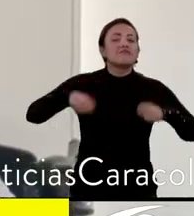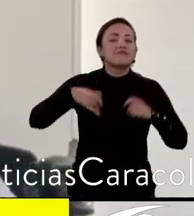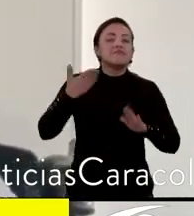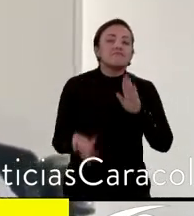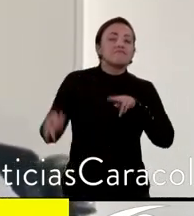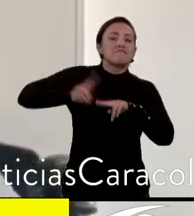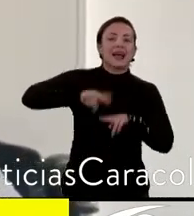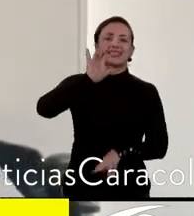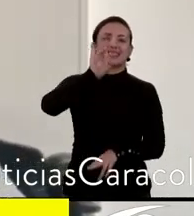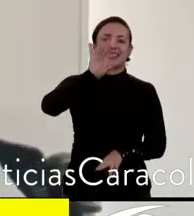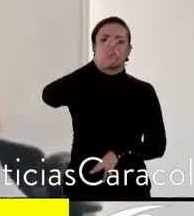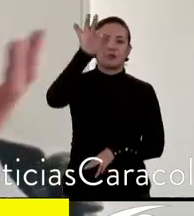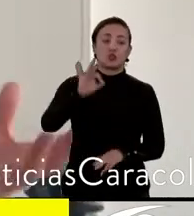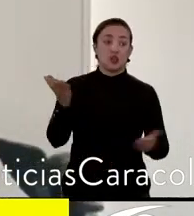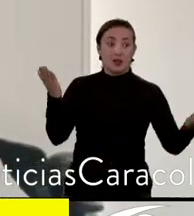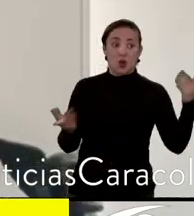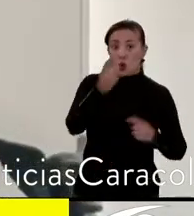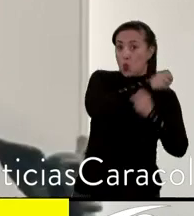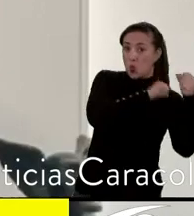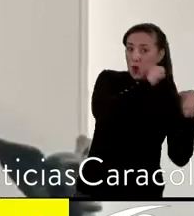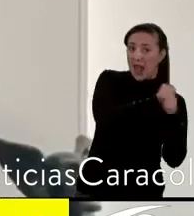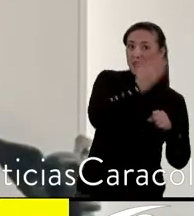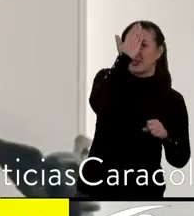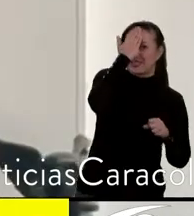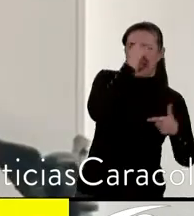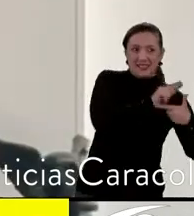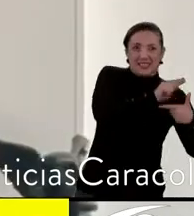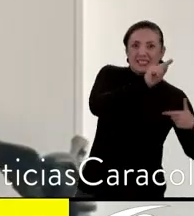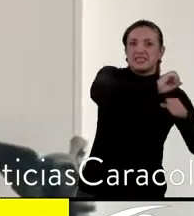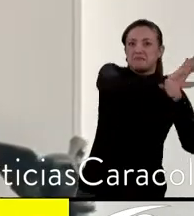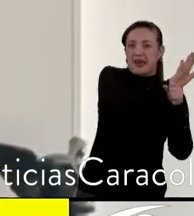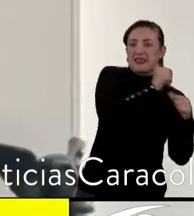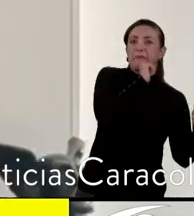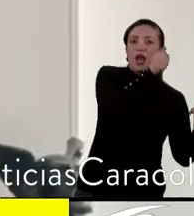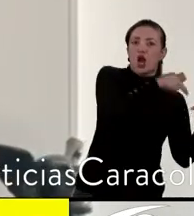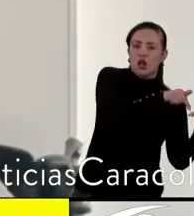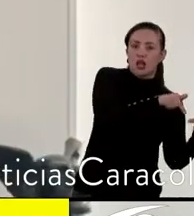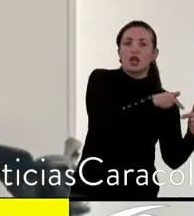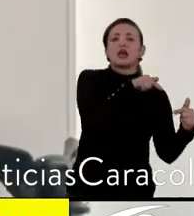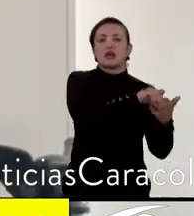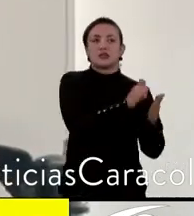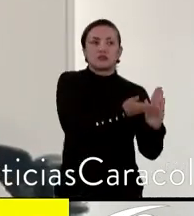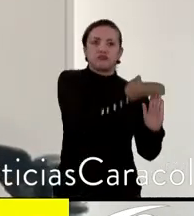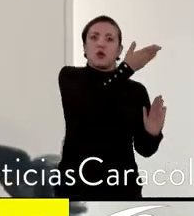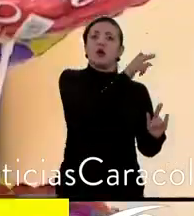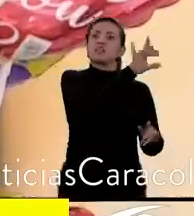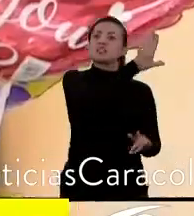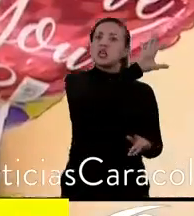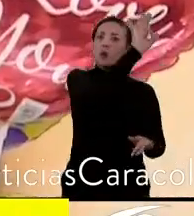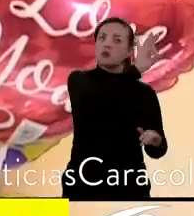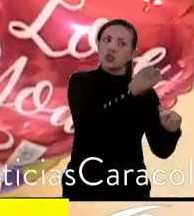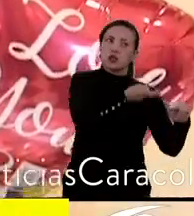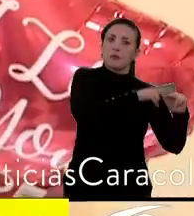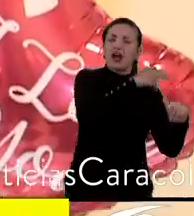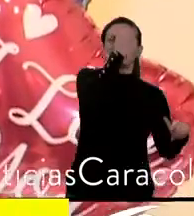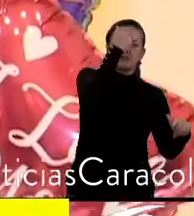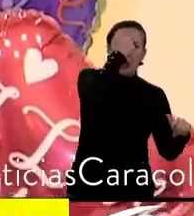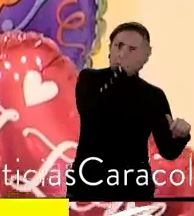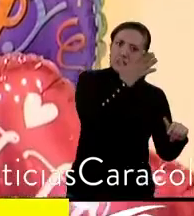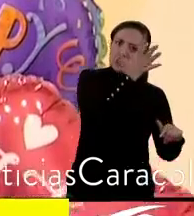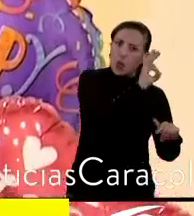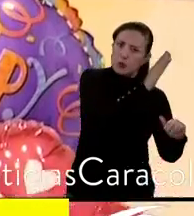15% versus el año pasado, que en pleno pico de pandemia superó el 5% esperado que se tenía para ese momento. Para festejar,